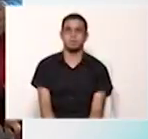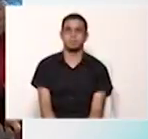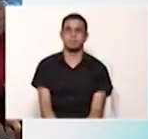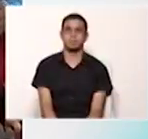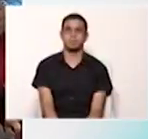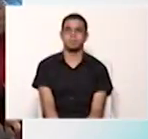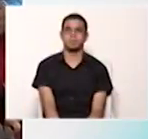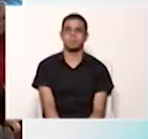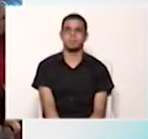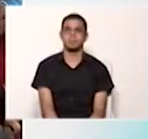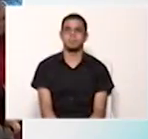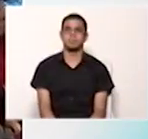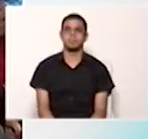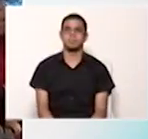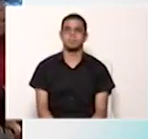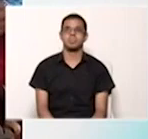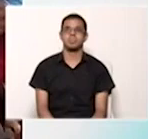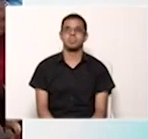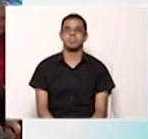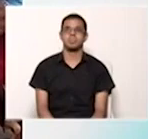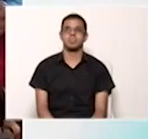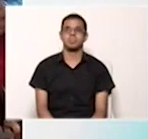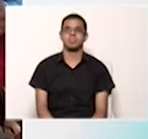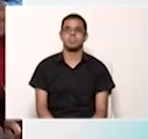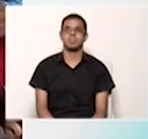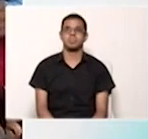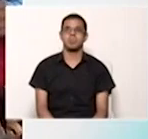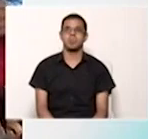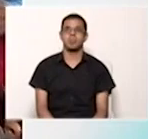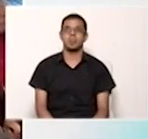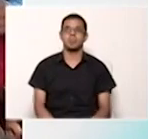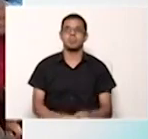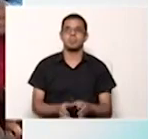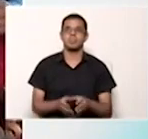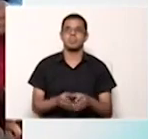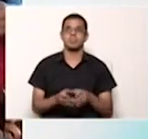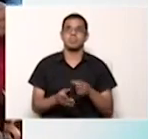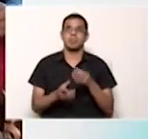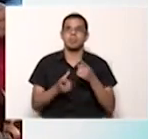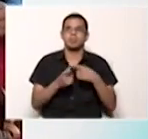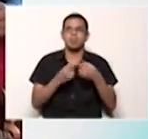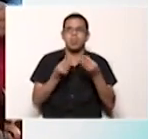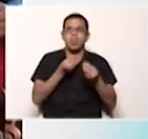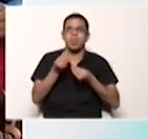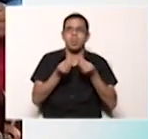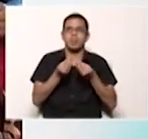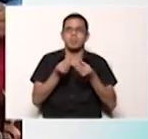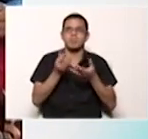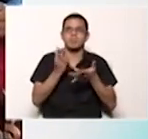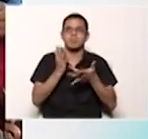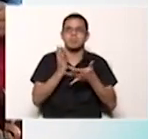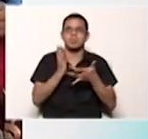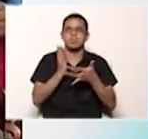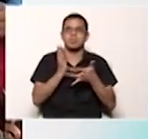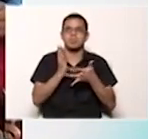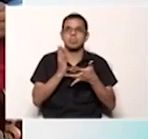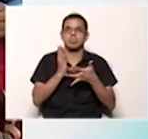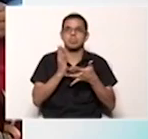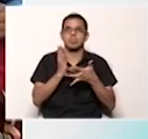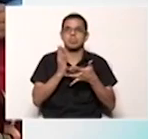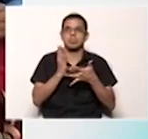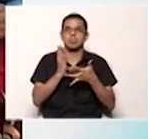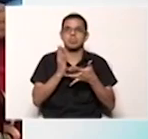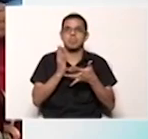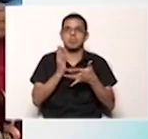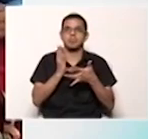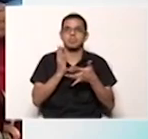de corriente, el cable se quema. Lo segundo es revisar el switch de encendido. Pero como vemos, aquí lo sustituyeron por